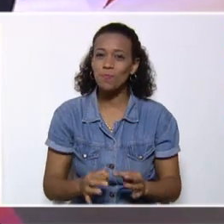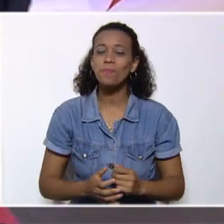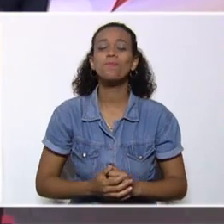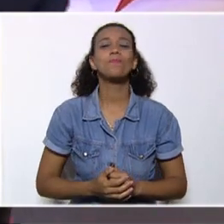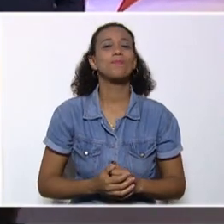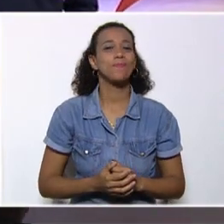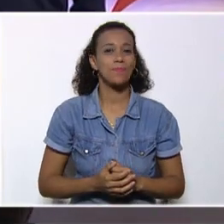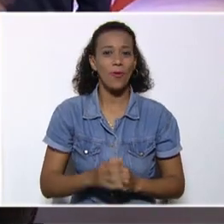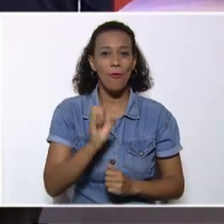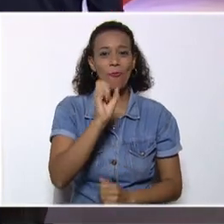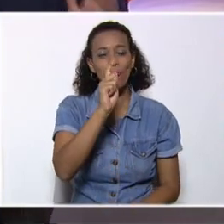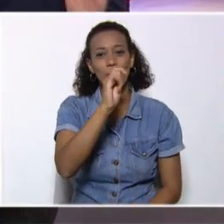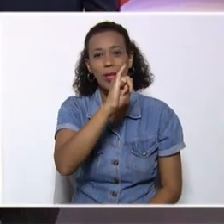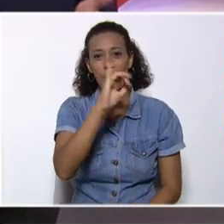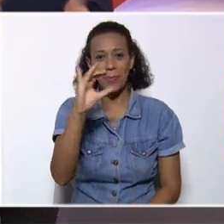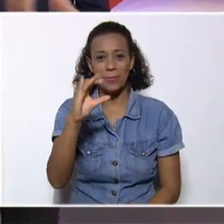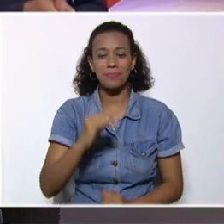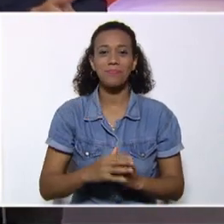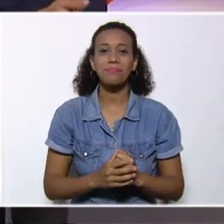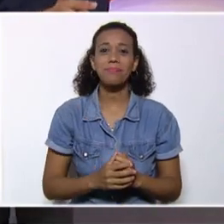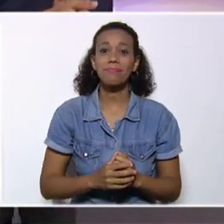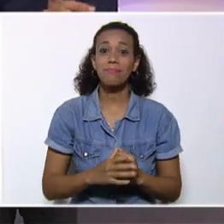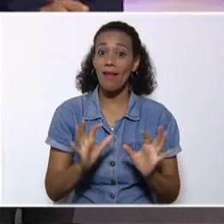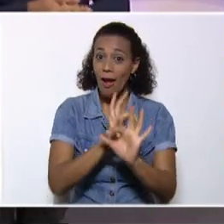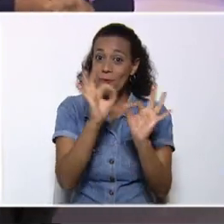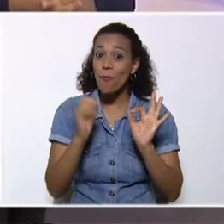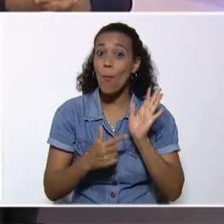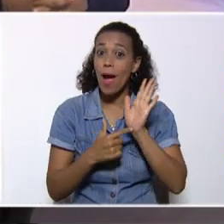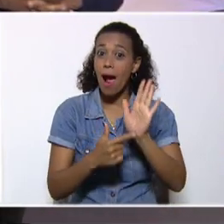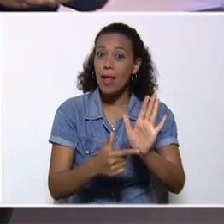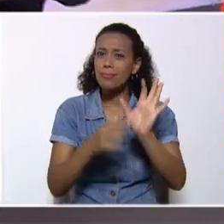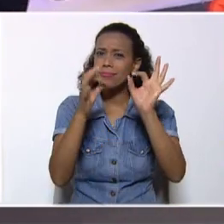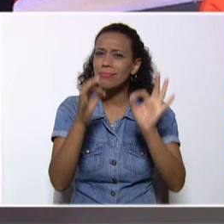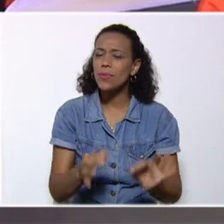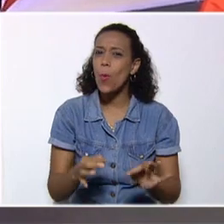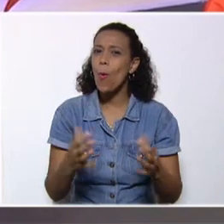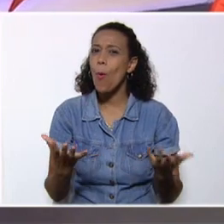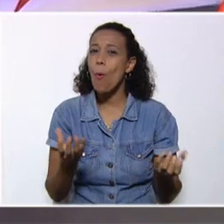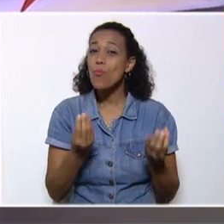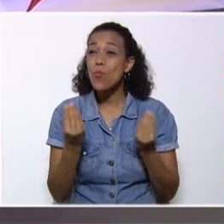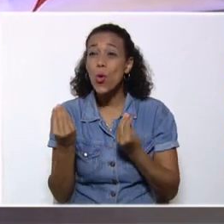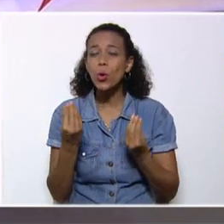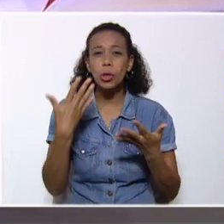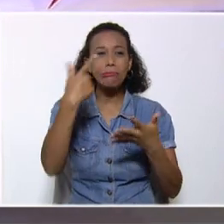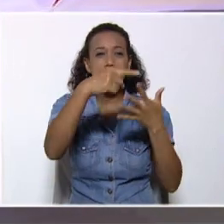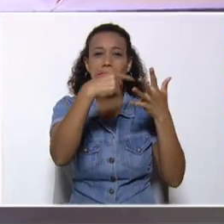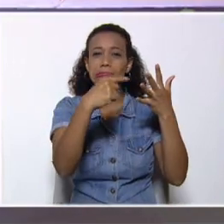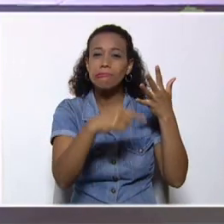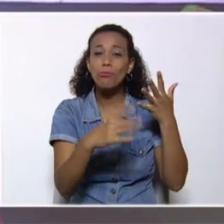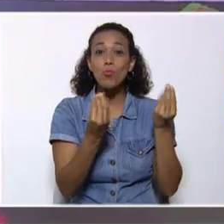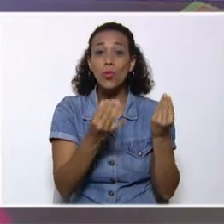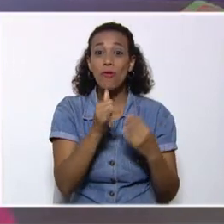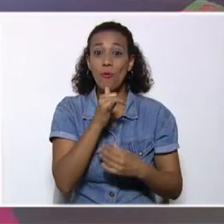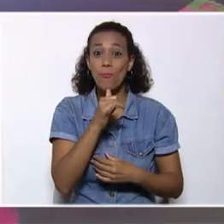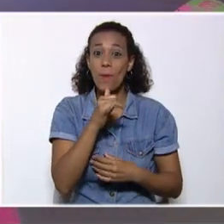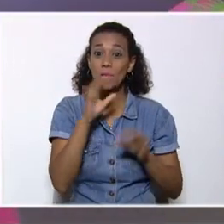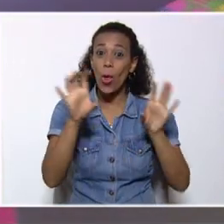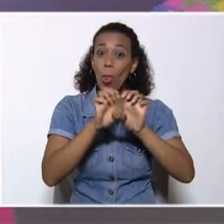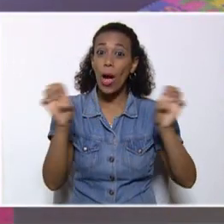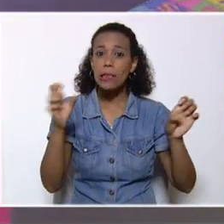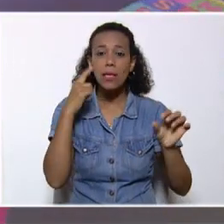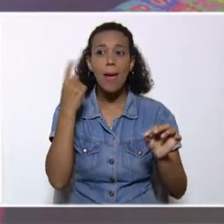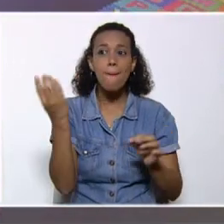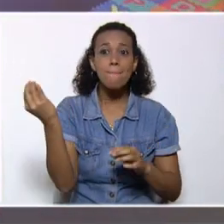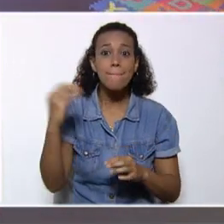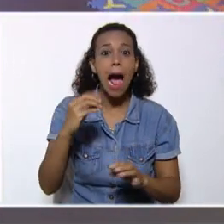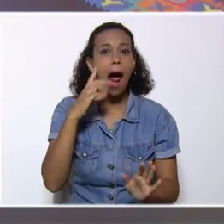y Telemática, FundaBI. De esa manera nosotros vamos a tener mucho que compartir el día de hoy, pero la mayoría de esas cosas